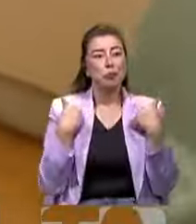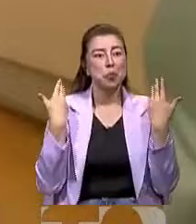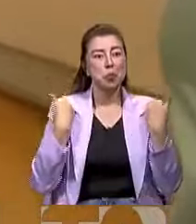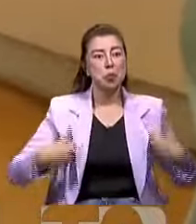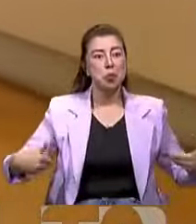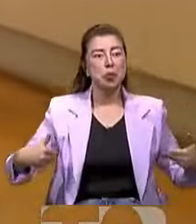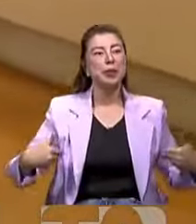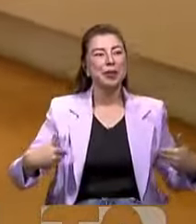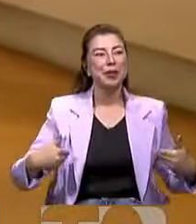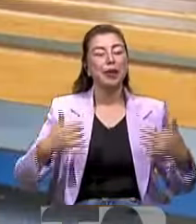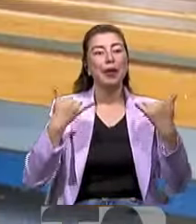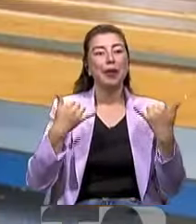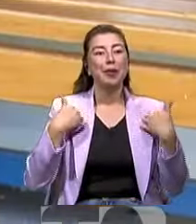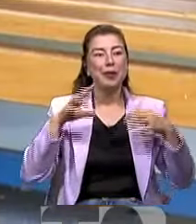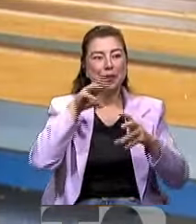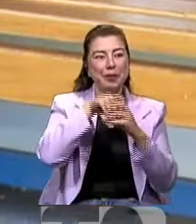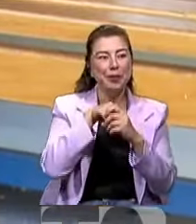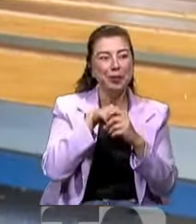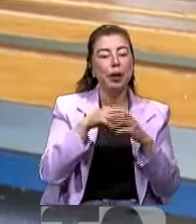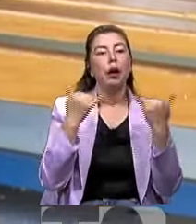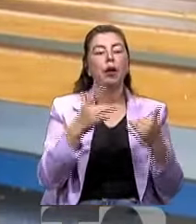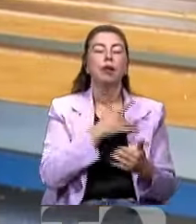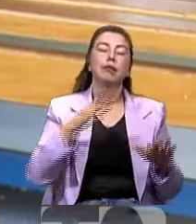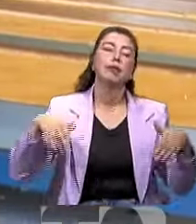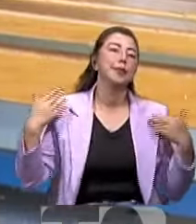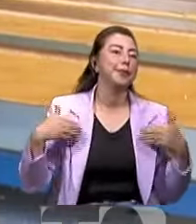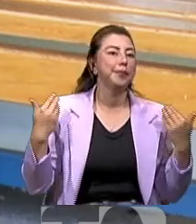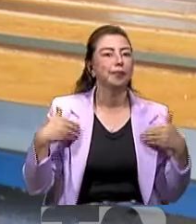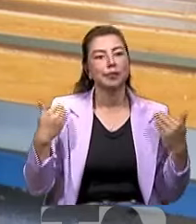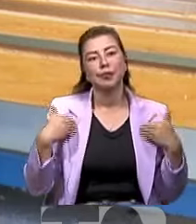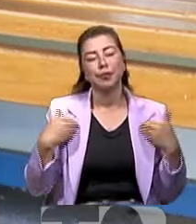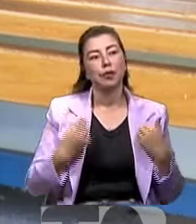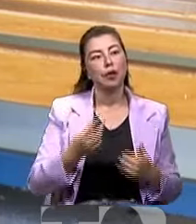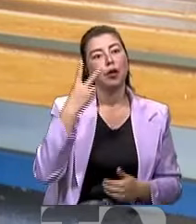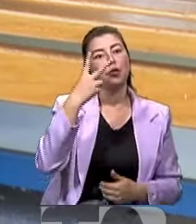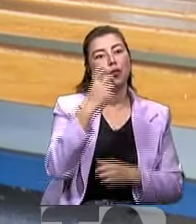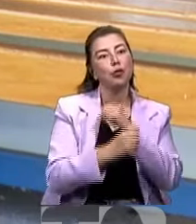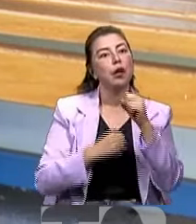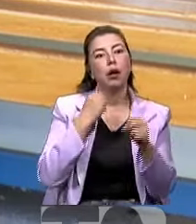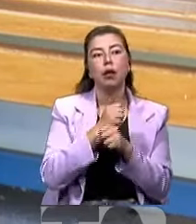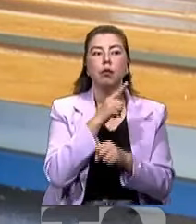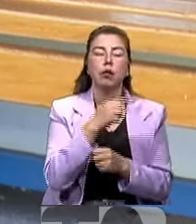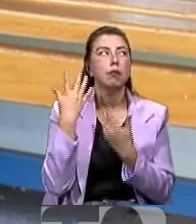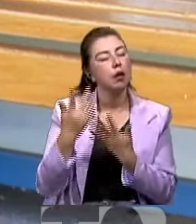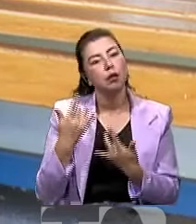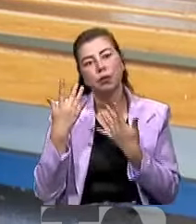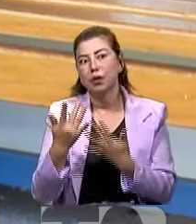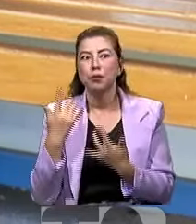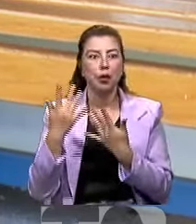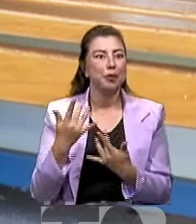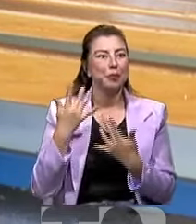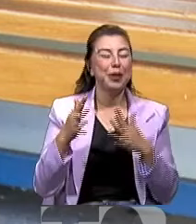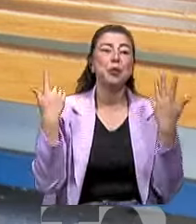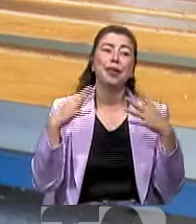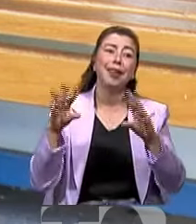ver, venga para acá. Creo que es una felicidad increíble. Ya 2 años lleva este enanito esperando una silla de ruedas. Esta es